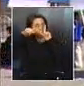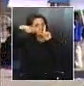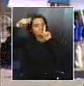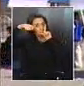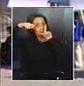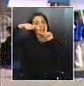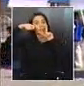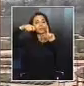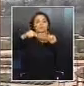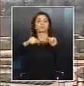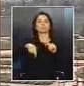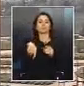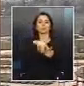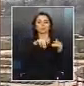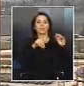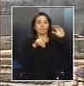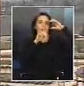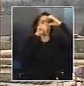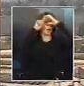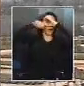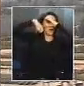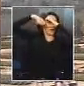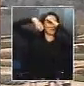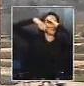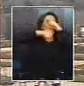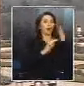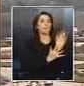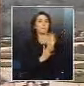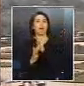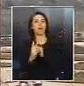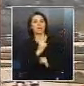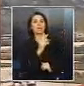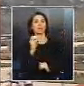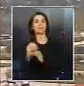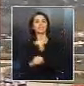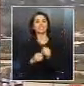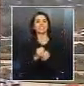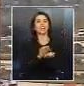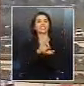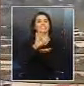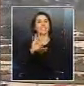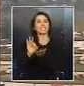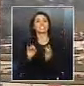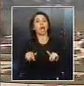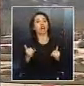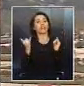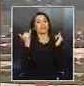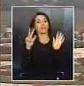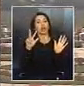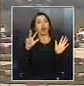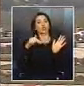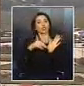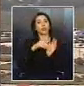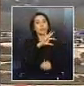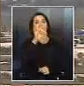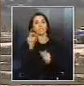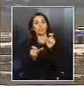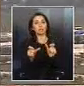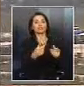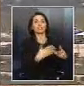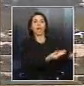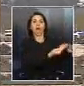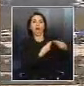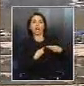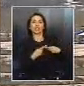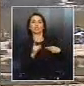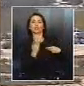aérea del Parque Bicentenario de Cerrillos que en estos momentos están disfrutando estos cerca de 8500 beneficiados de de este subsidio para